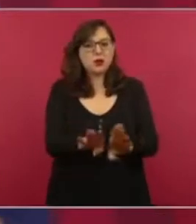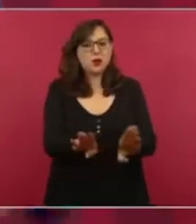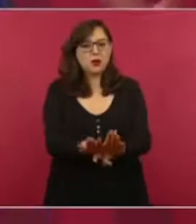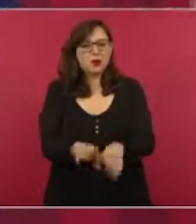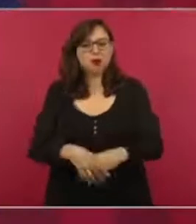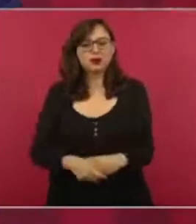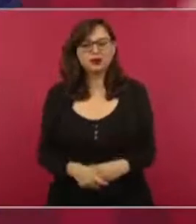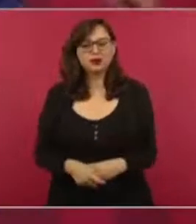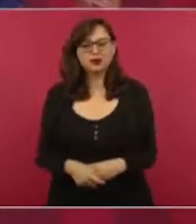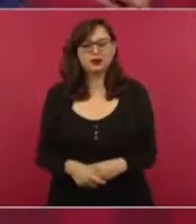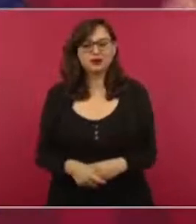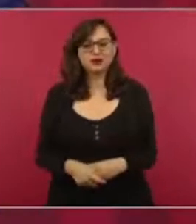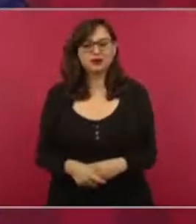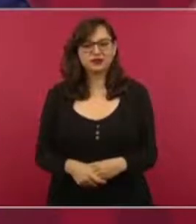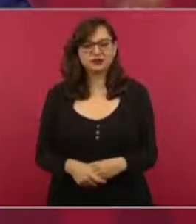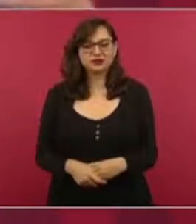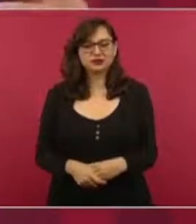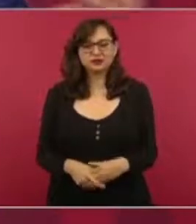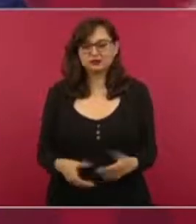¿Y por qué